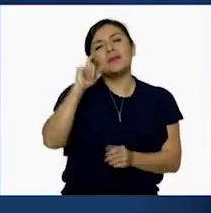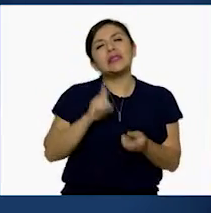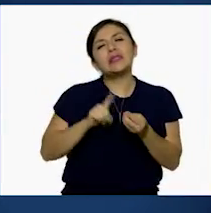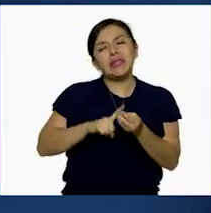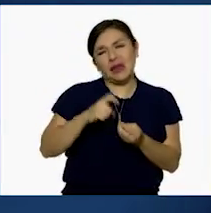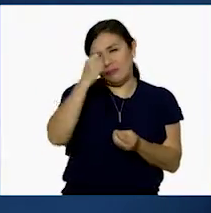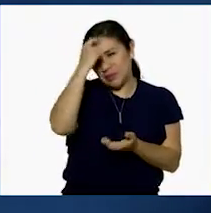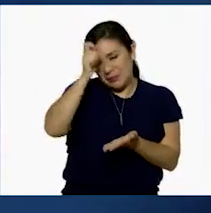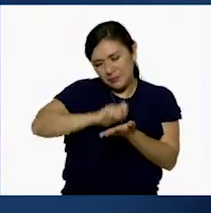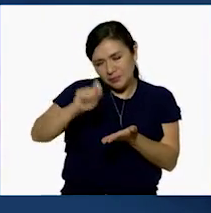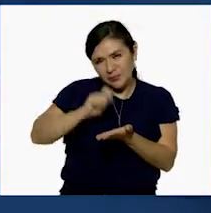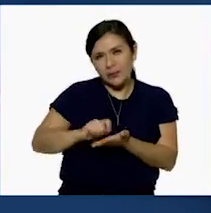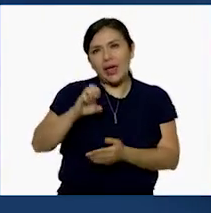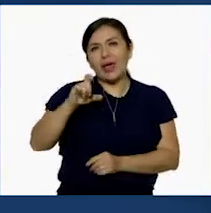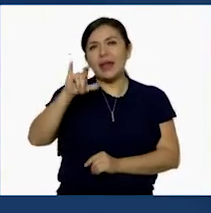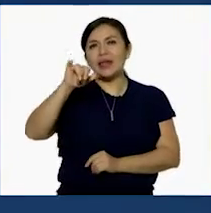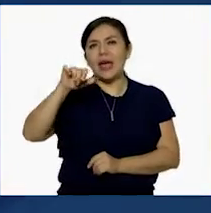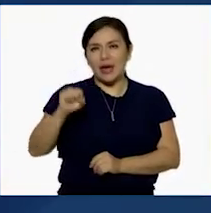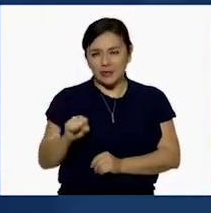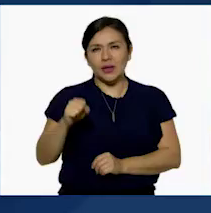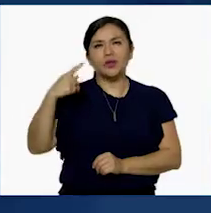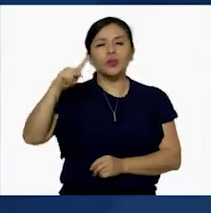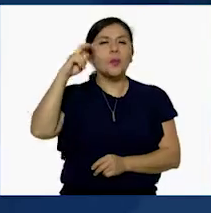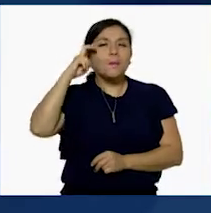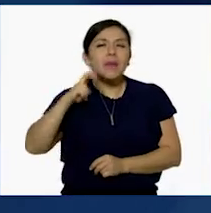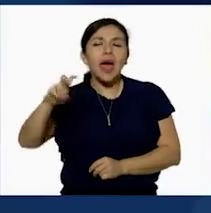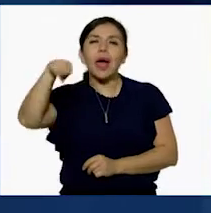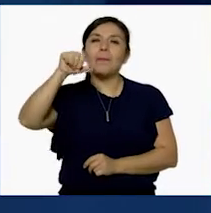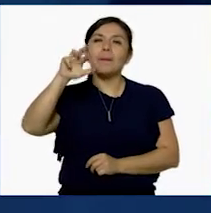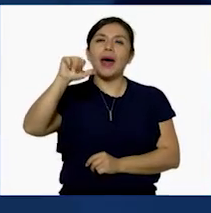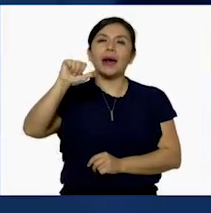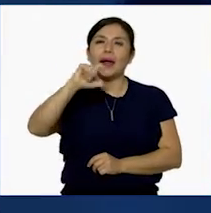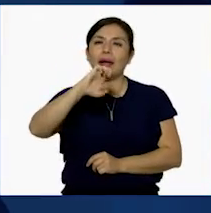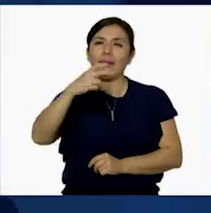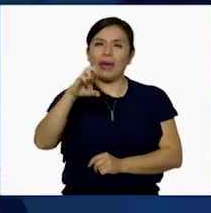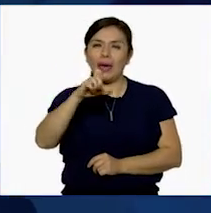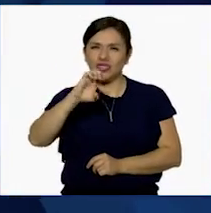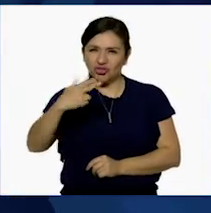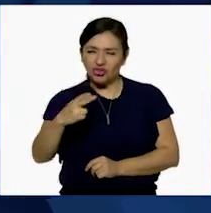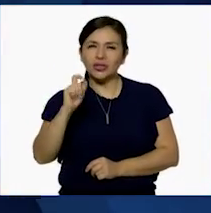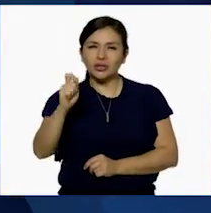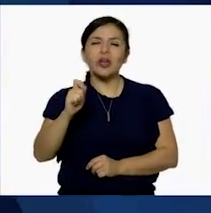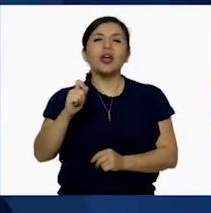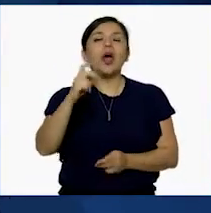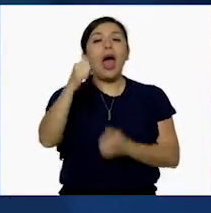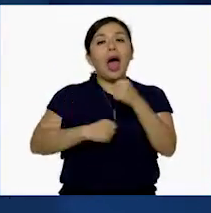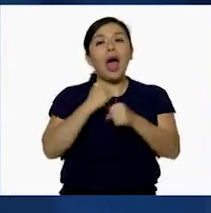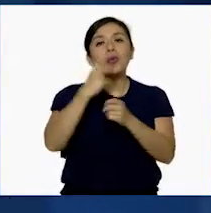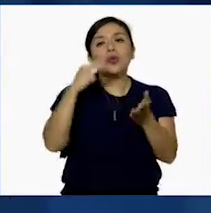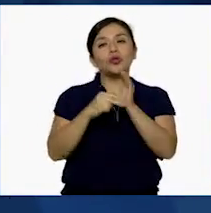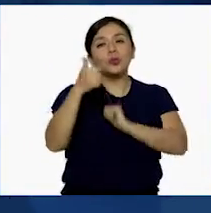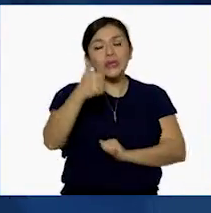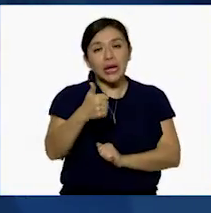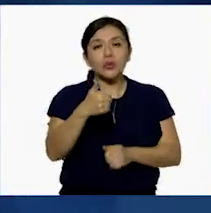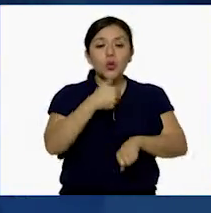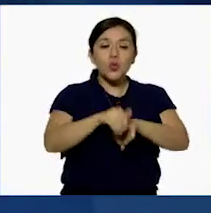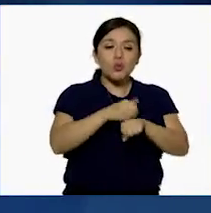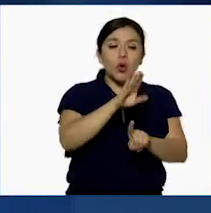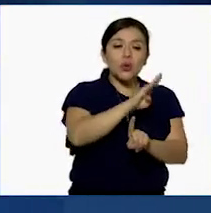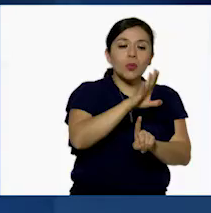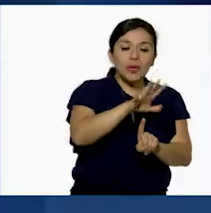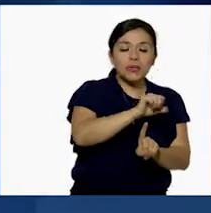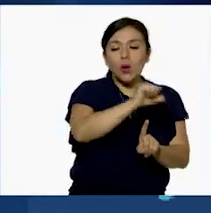Impresiones después de un viaje, traducción de José Francisco Ibars, España, Pretextos Contemporánea, 2006, página de la 95 a